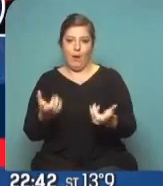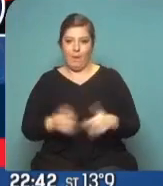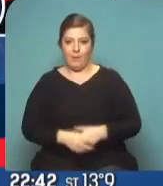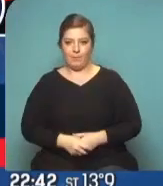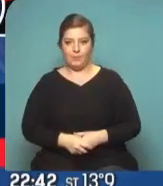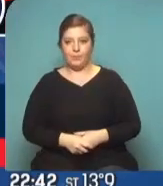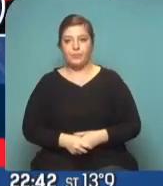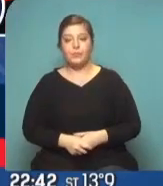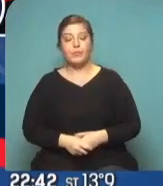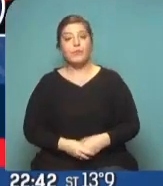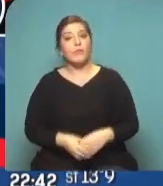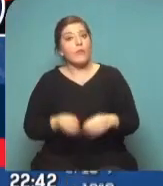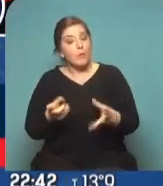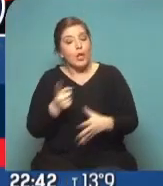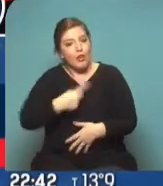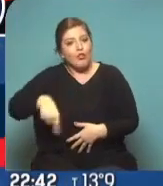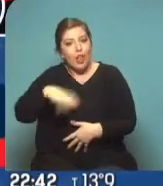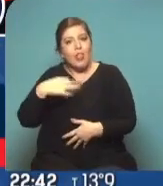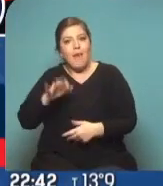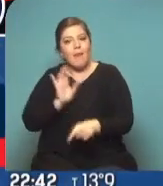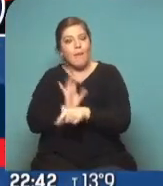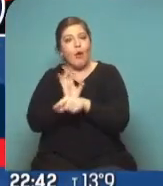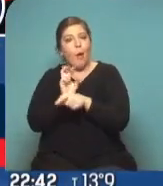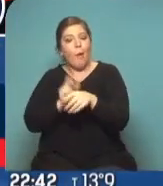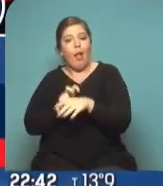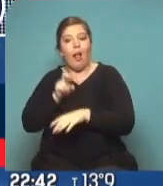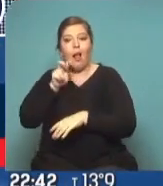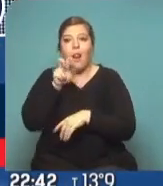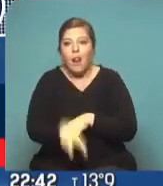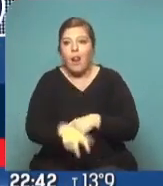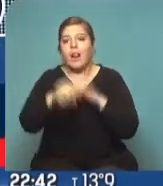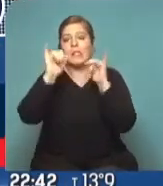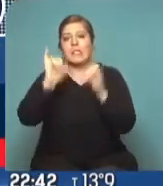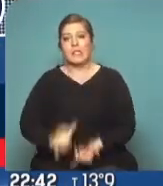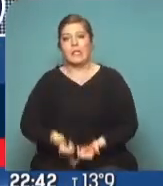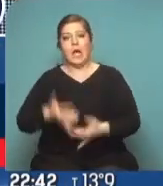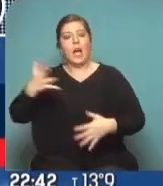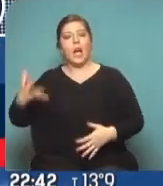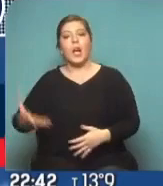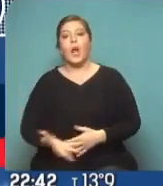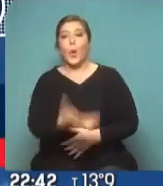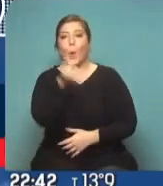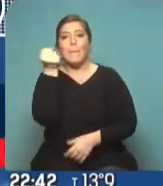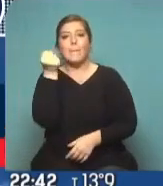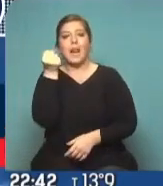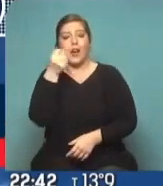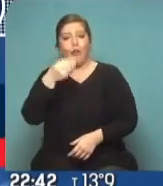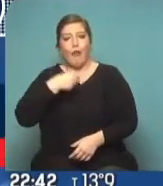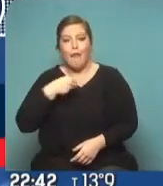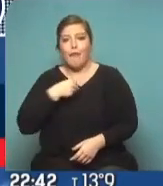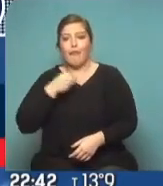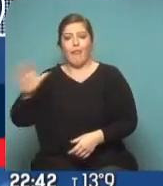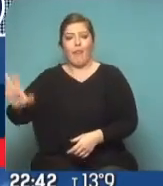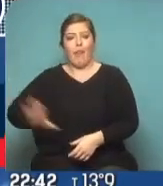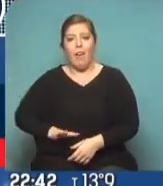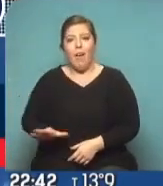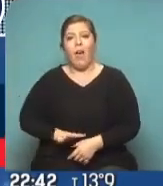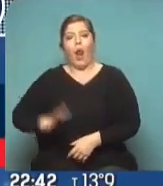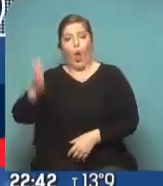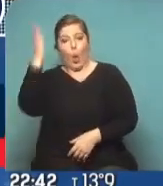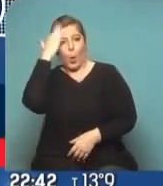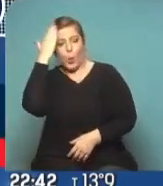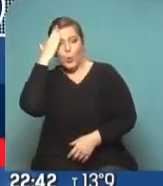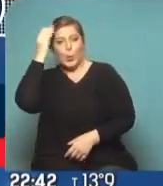porque todos teníamos que cruzar este Rubicón, de recuperar con fe, con ganas, la cultura